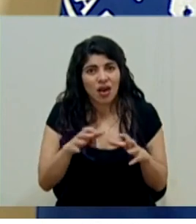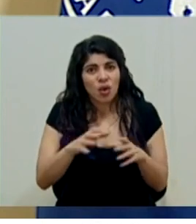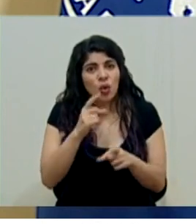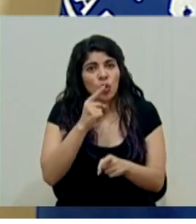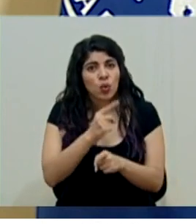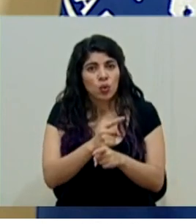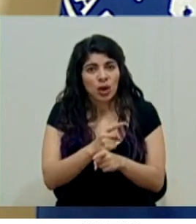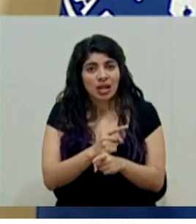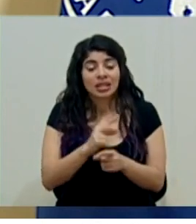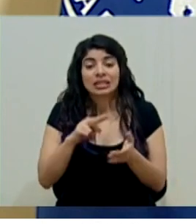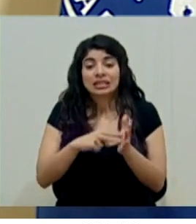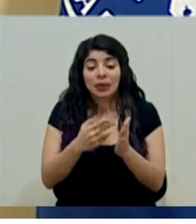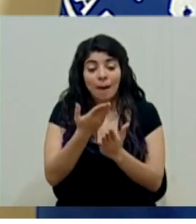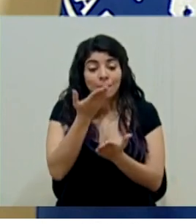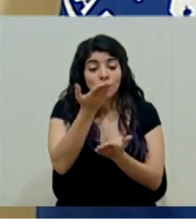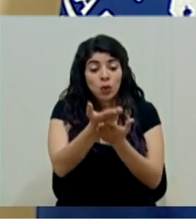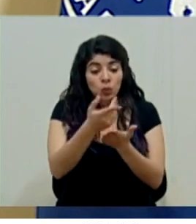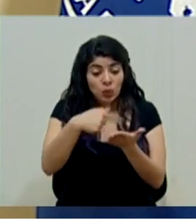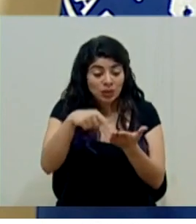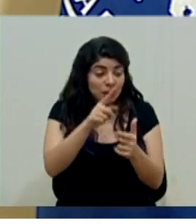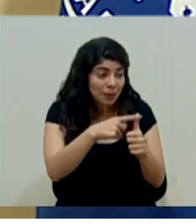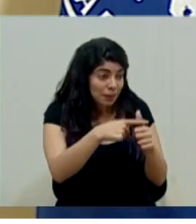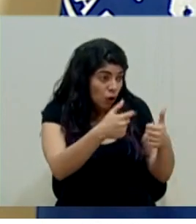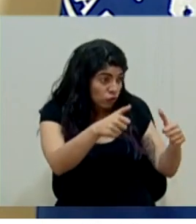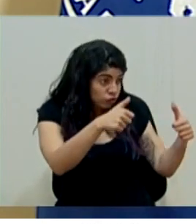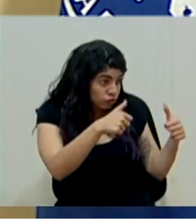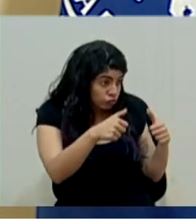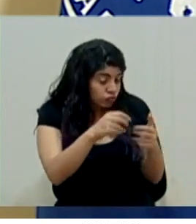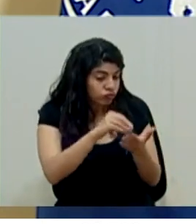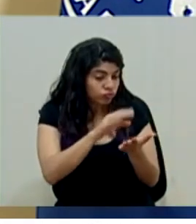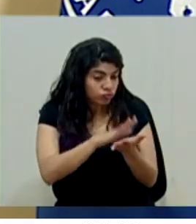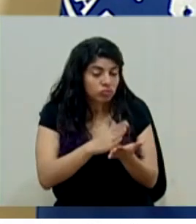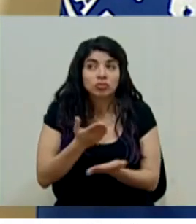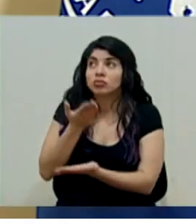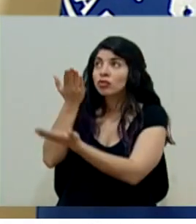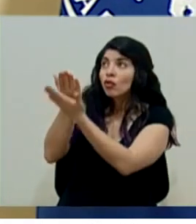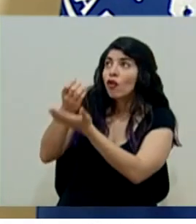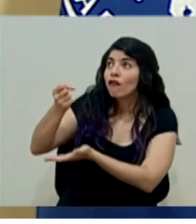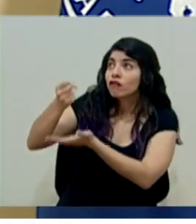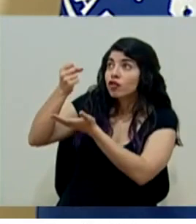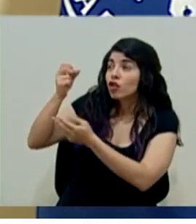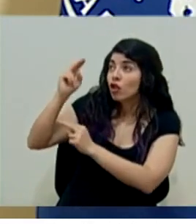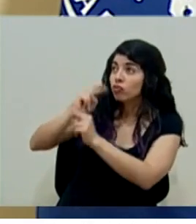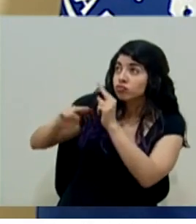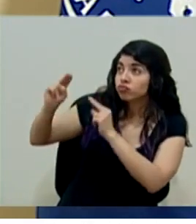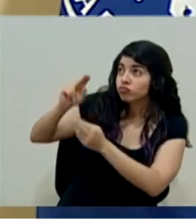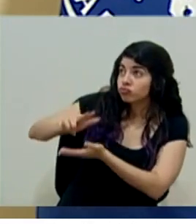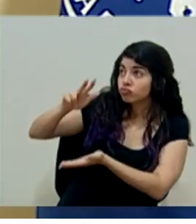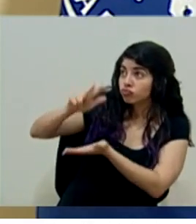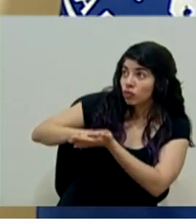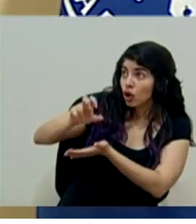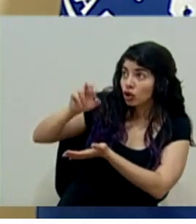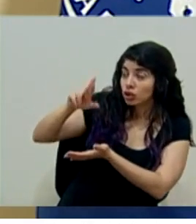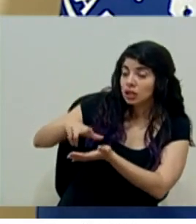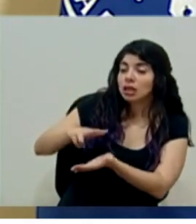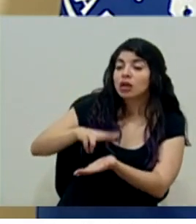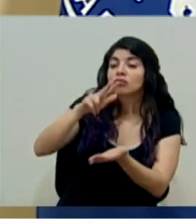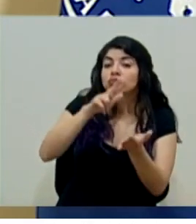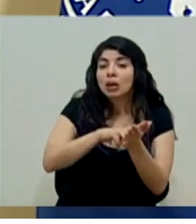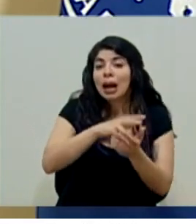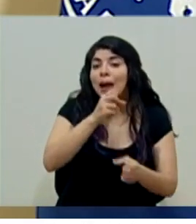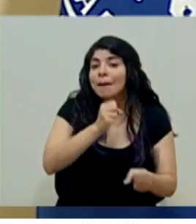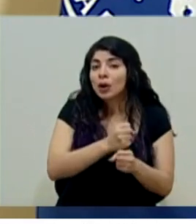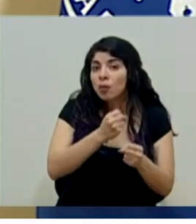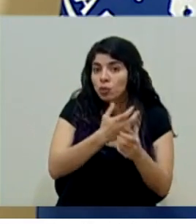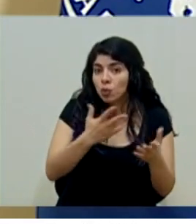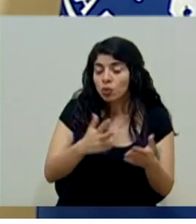es llevar una propuesta consensuada al fondo, tener esa aprobación, aprobarla en Costa Rica, junto al empleo público, junto